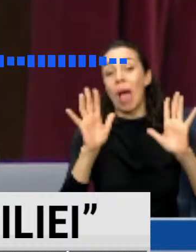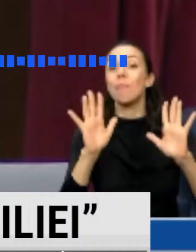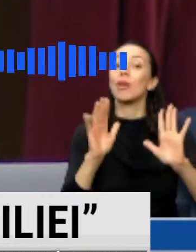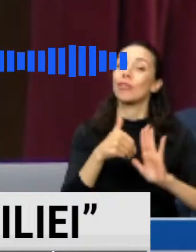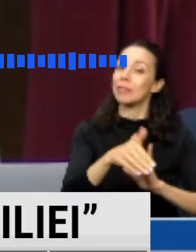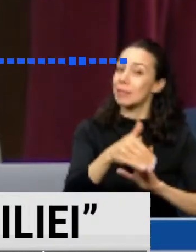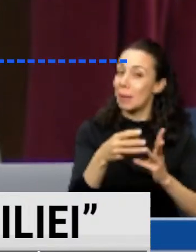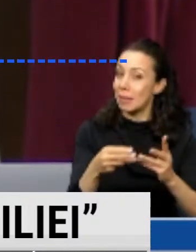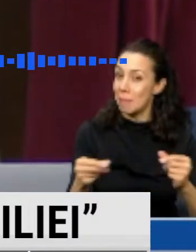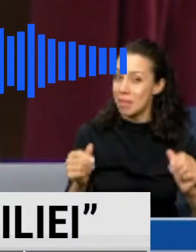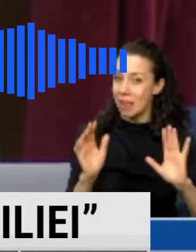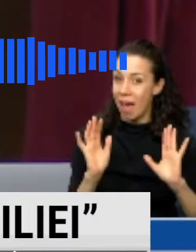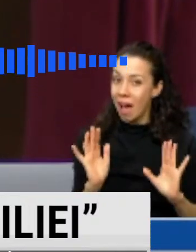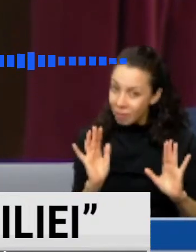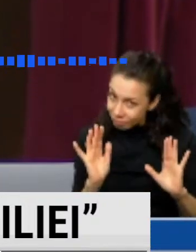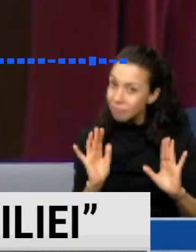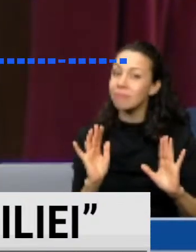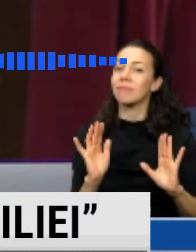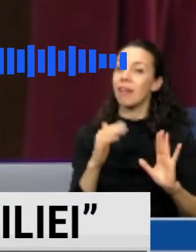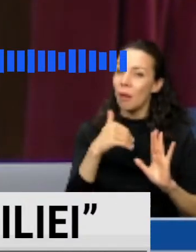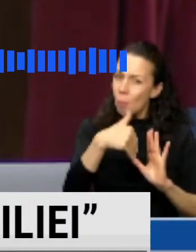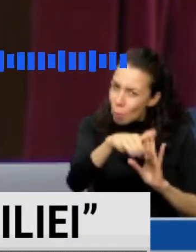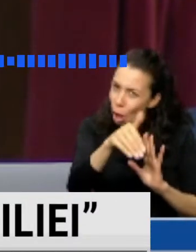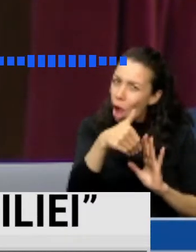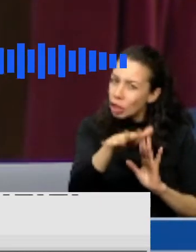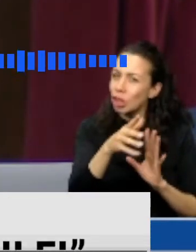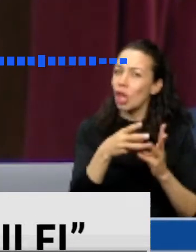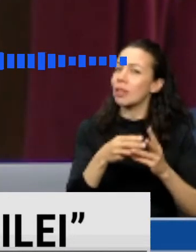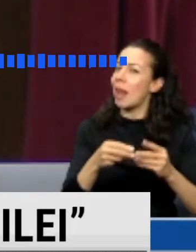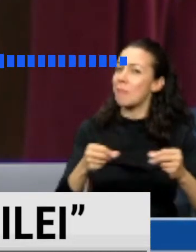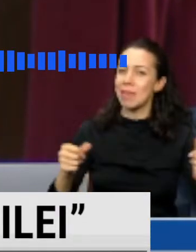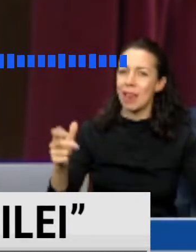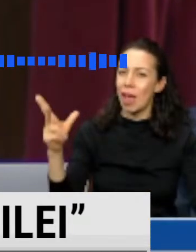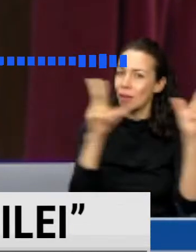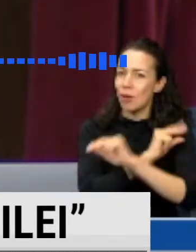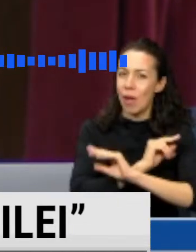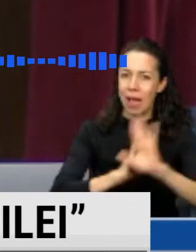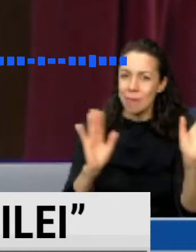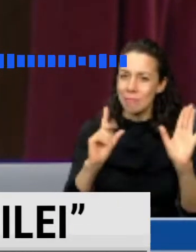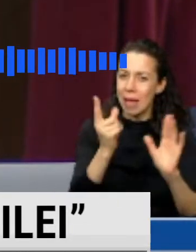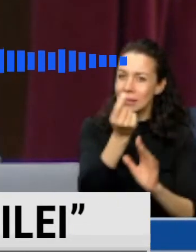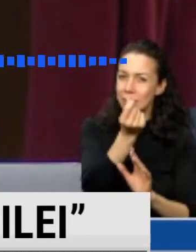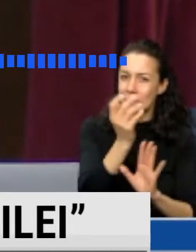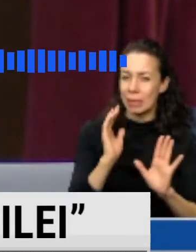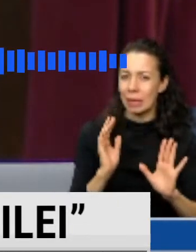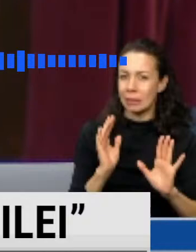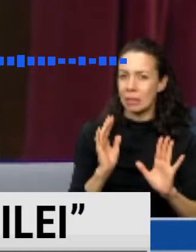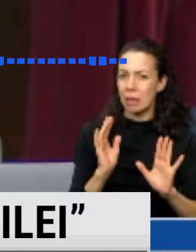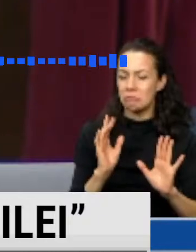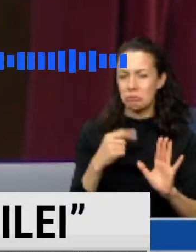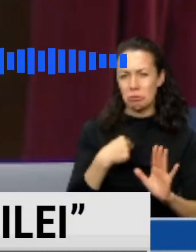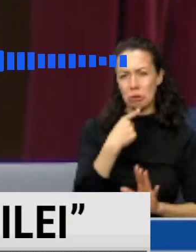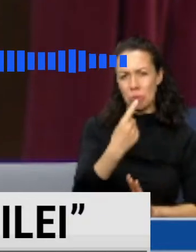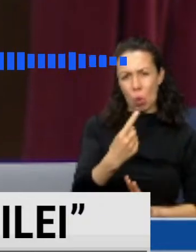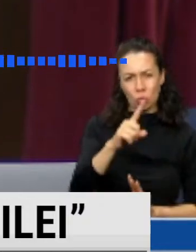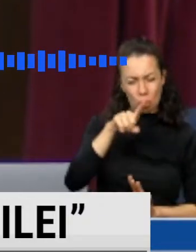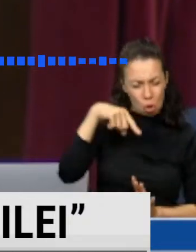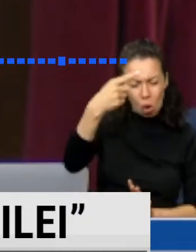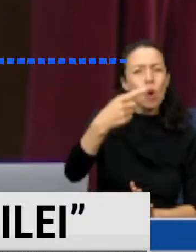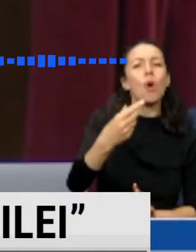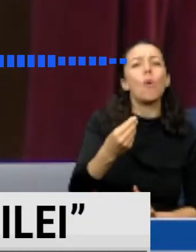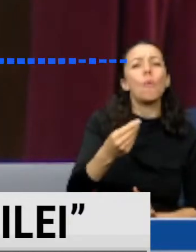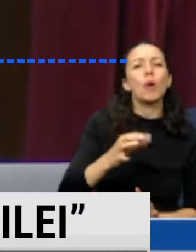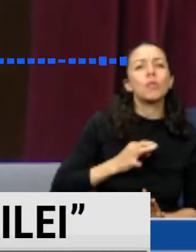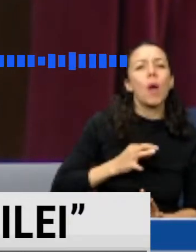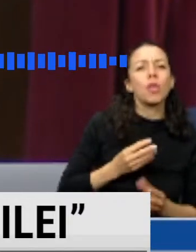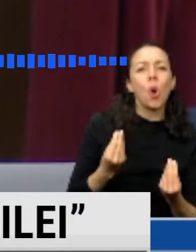hay que contar la historia de... No ahora, porque todavía Milei no se hizo cargo y me estoy defendiendo la Milei. Objetivamente, estoy diciendo que diputado, realmente una